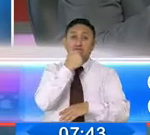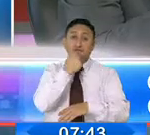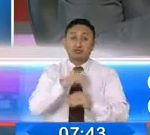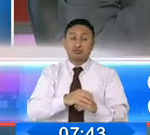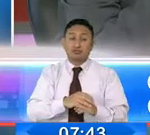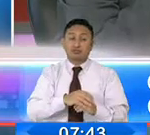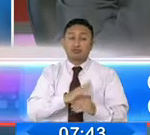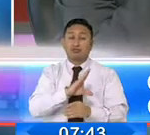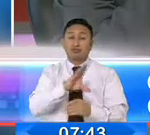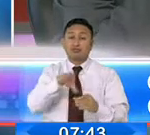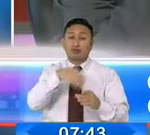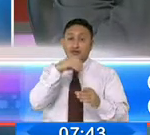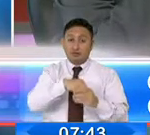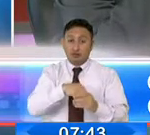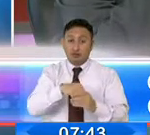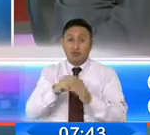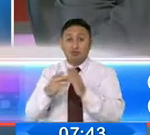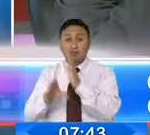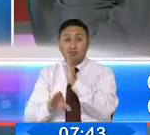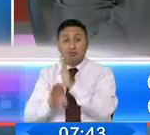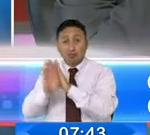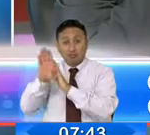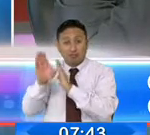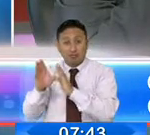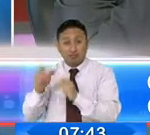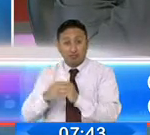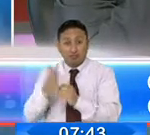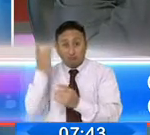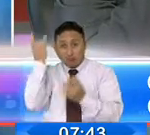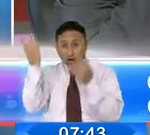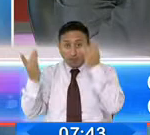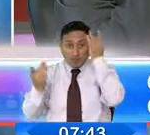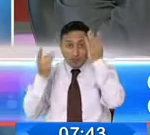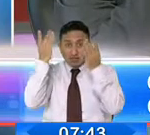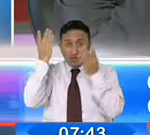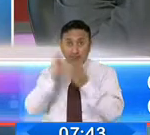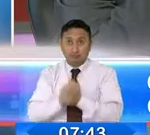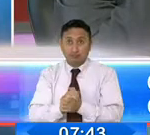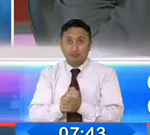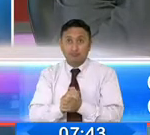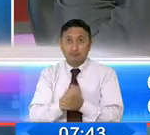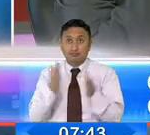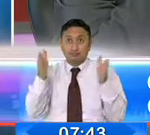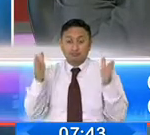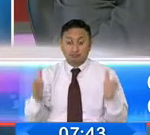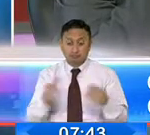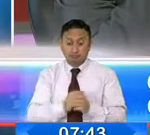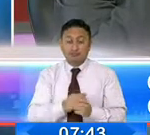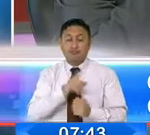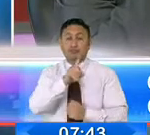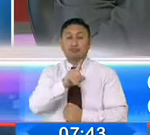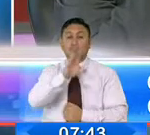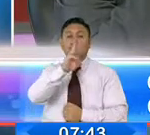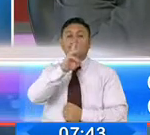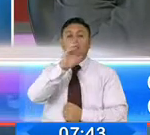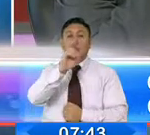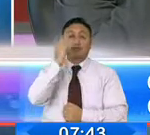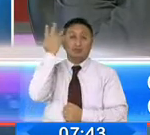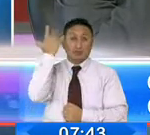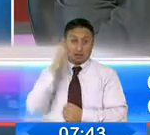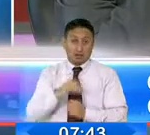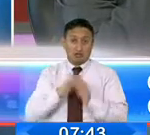Fondo Emprende? Mire, tenemos un periodo de 160 días para recibir